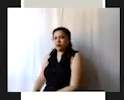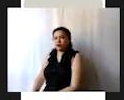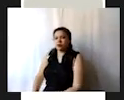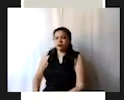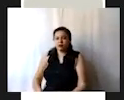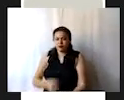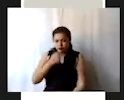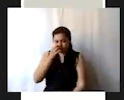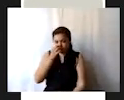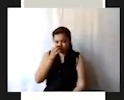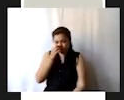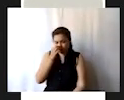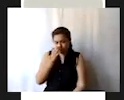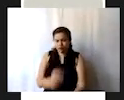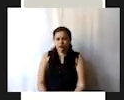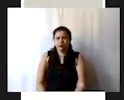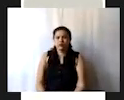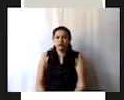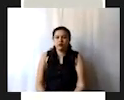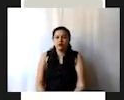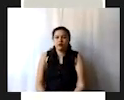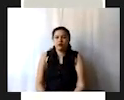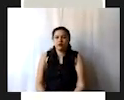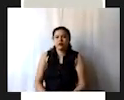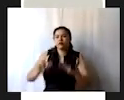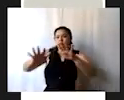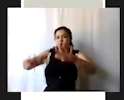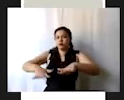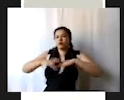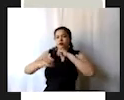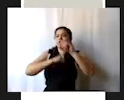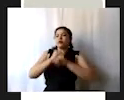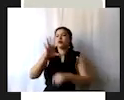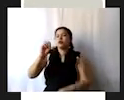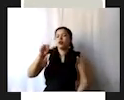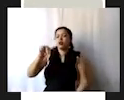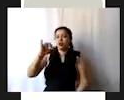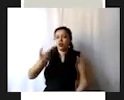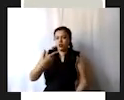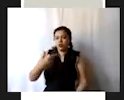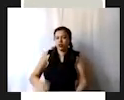El Foro Internacional de Plataformas Nacionales de ONG